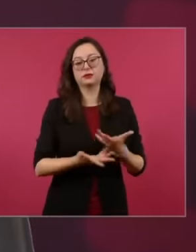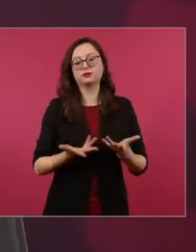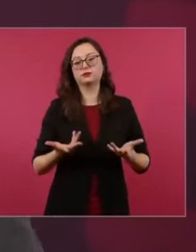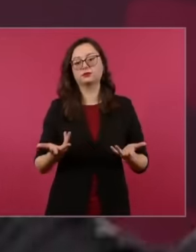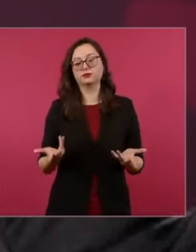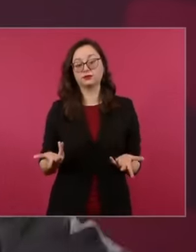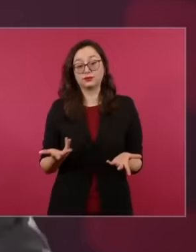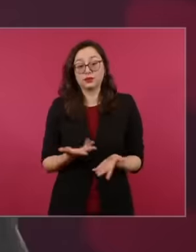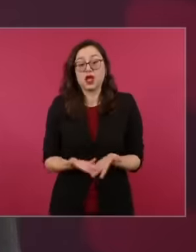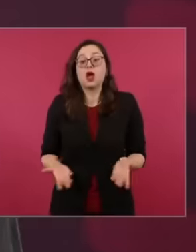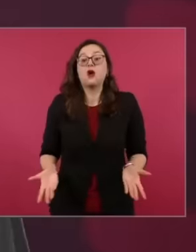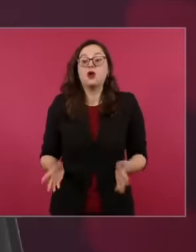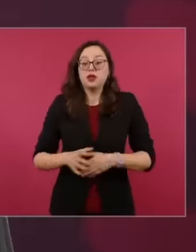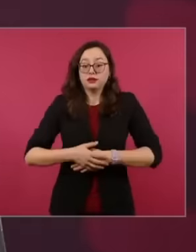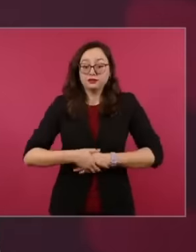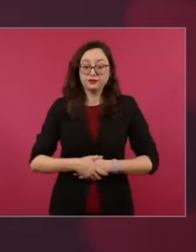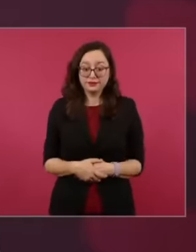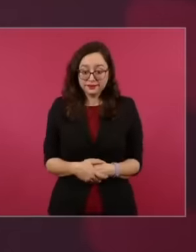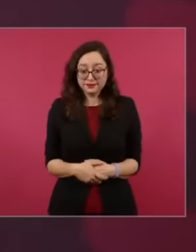¿Qué van a hacer?